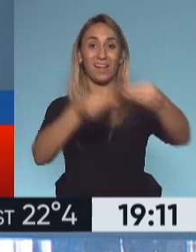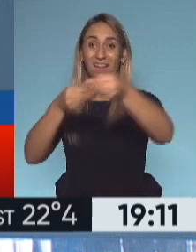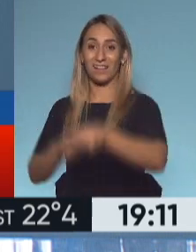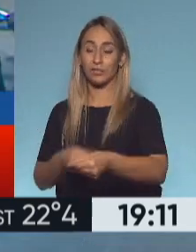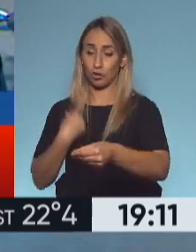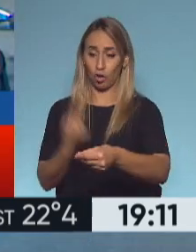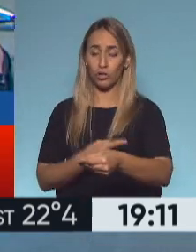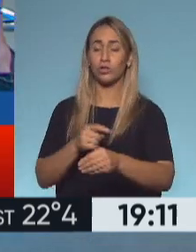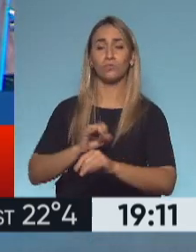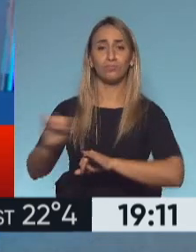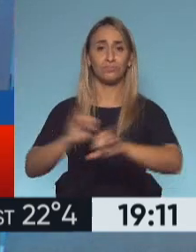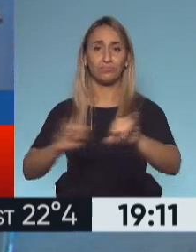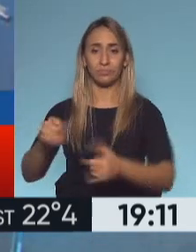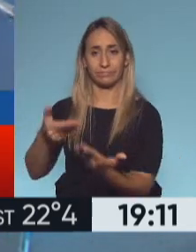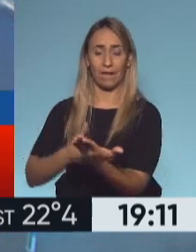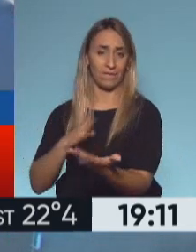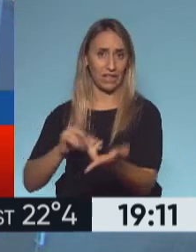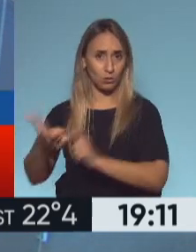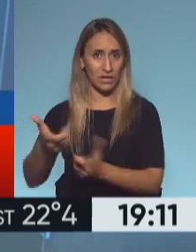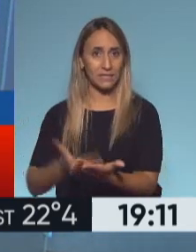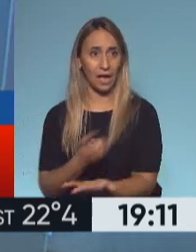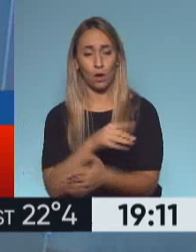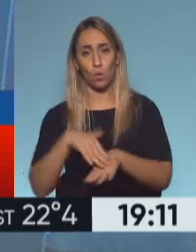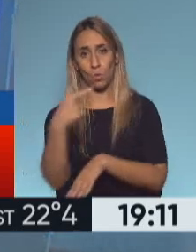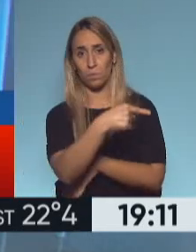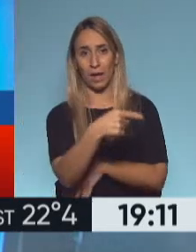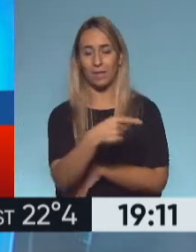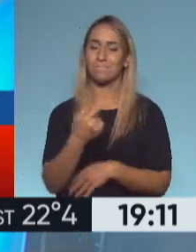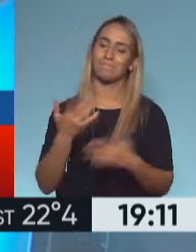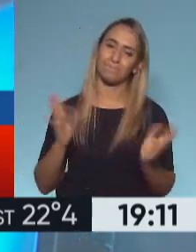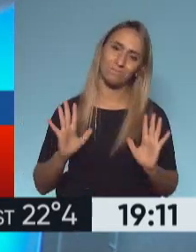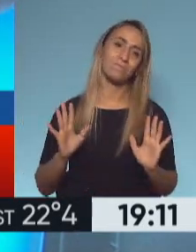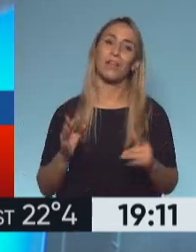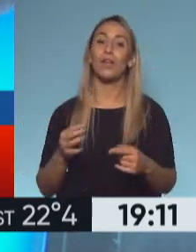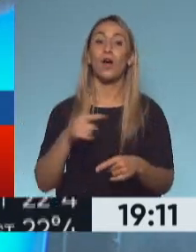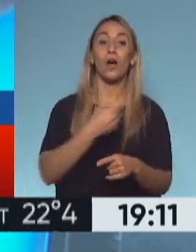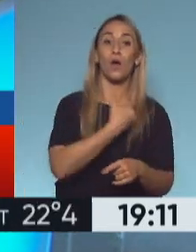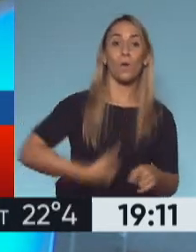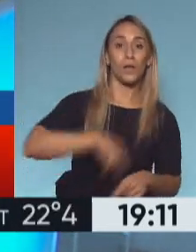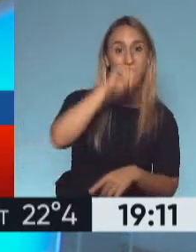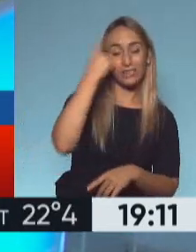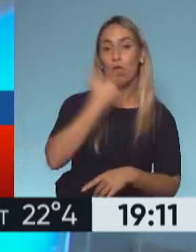están, como venimos diciendo desde ayer, los puentes entre la Nación y la Ciudad de Buenos, sí, Aires están detonados.